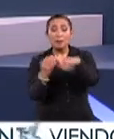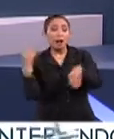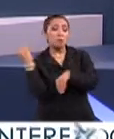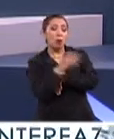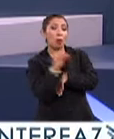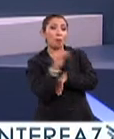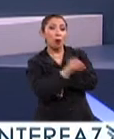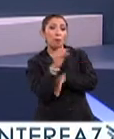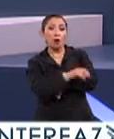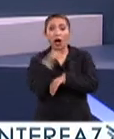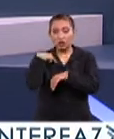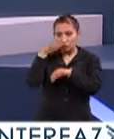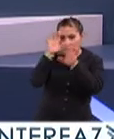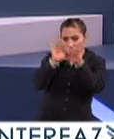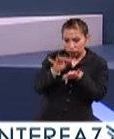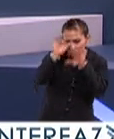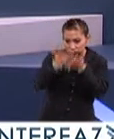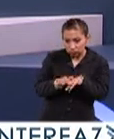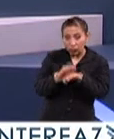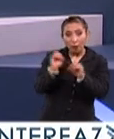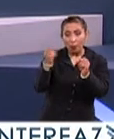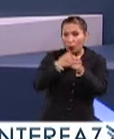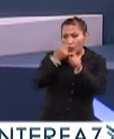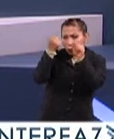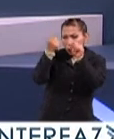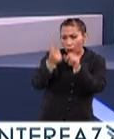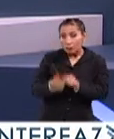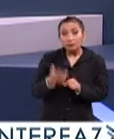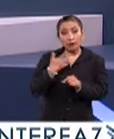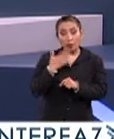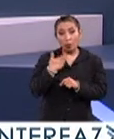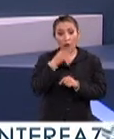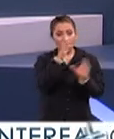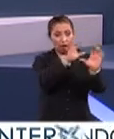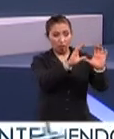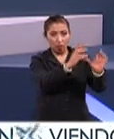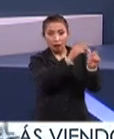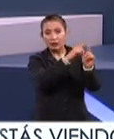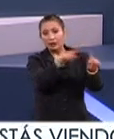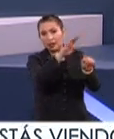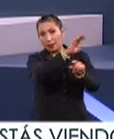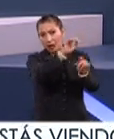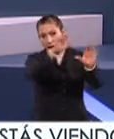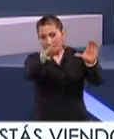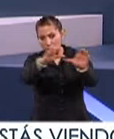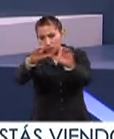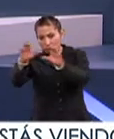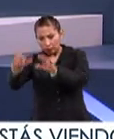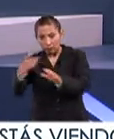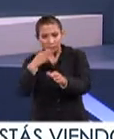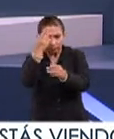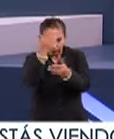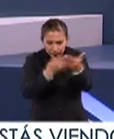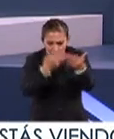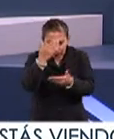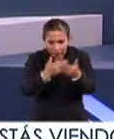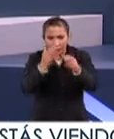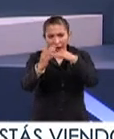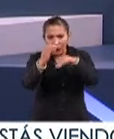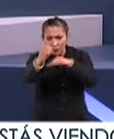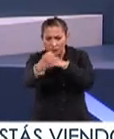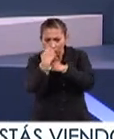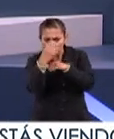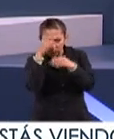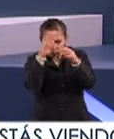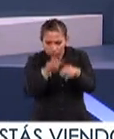todos los días todas las cuentas se quedan en cero. Tenemos una cuenta por modalidad, todas se atienden, se responden de inmediato.